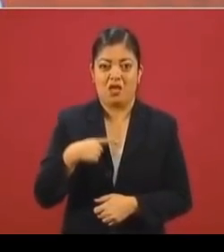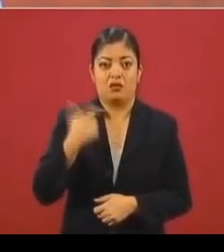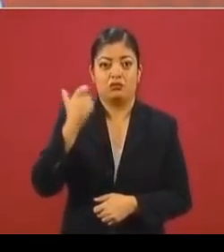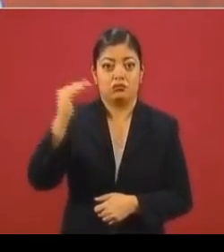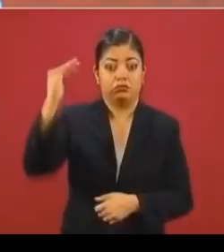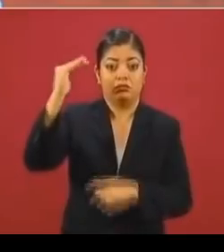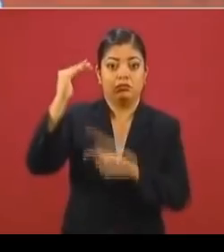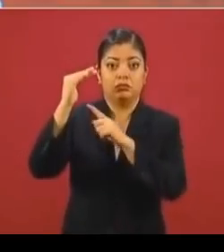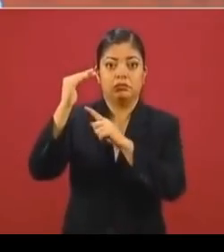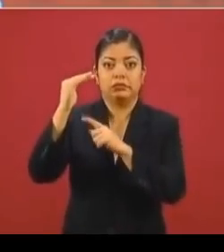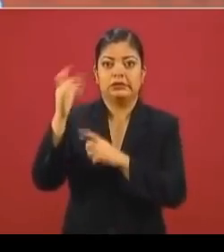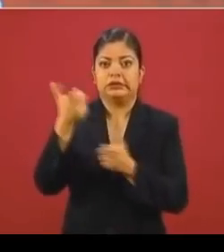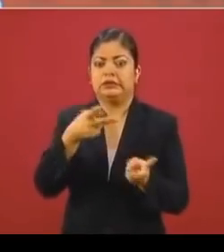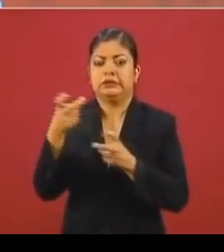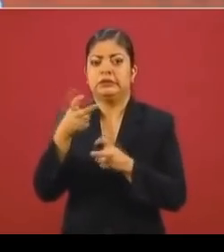en deuda pública.